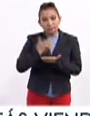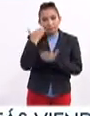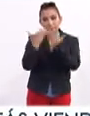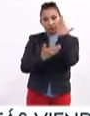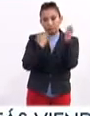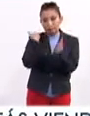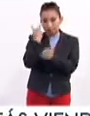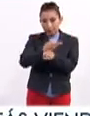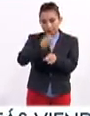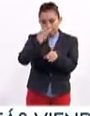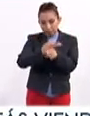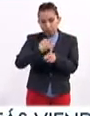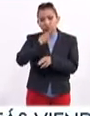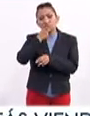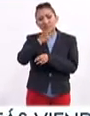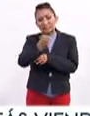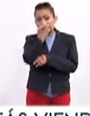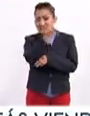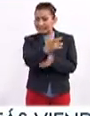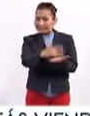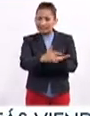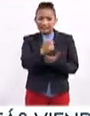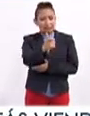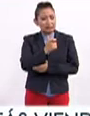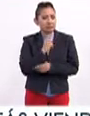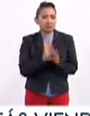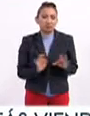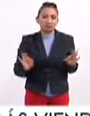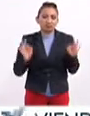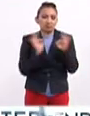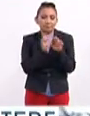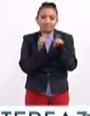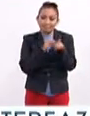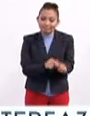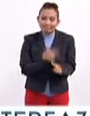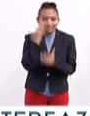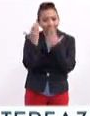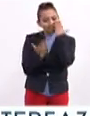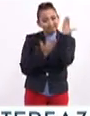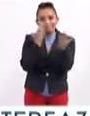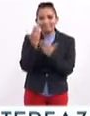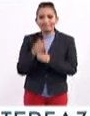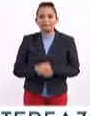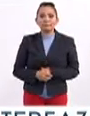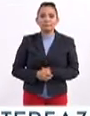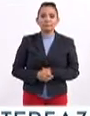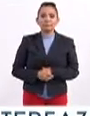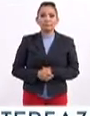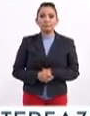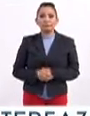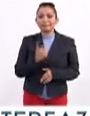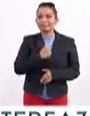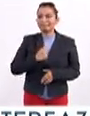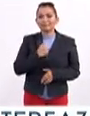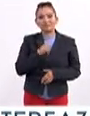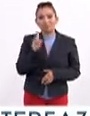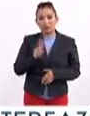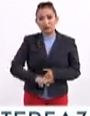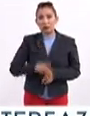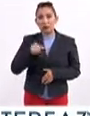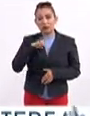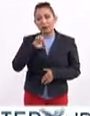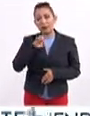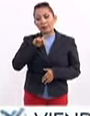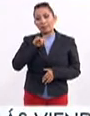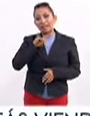estudia bachillerato y asegura que este apoyo será fundamental para continuar su preparación académica. Lamentablemente yo sufro de